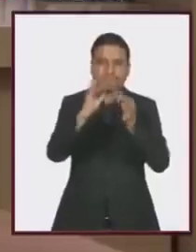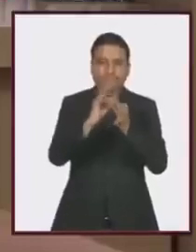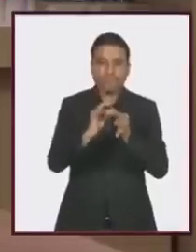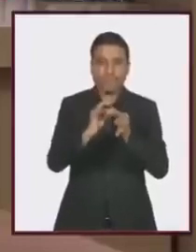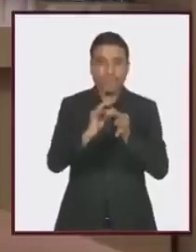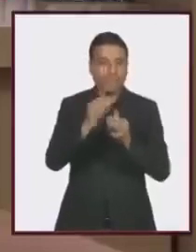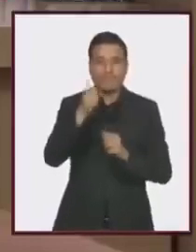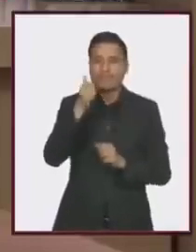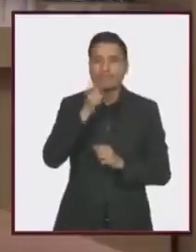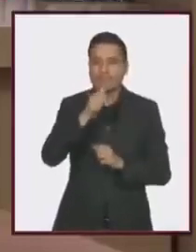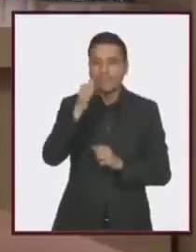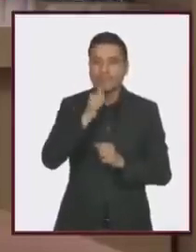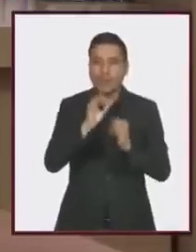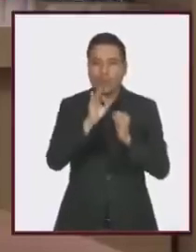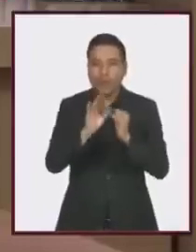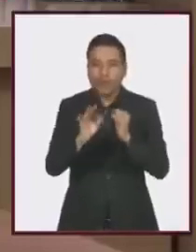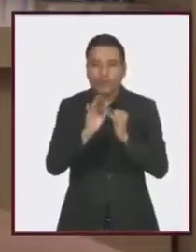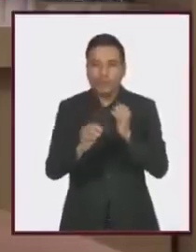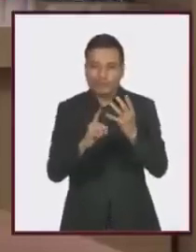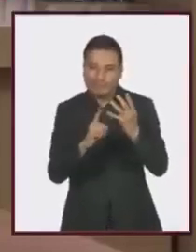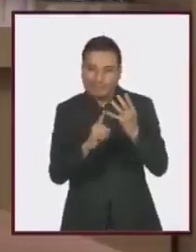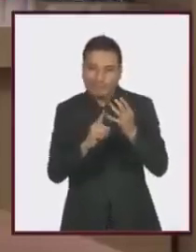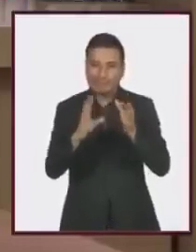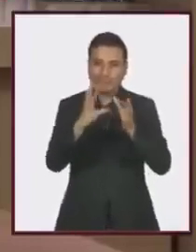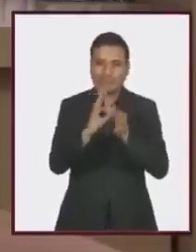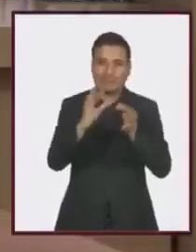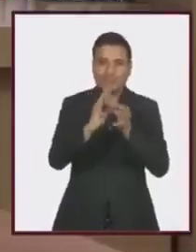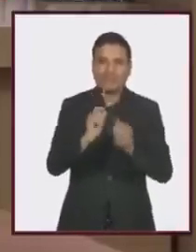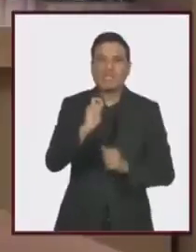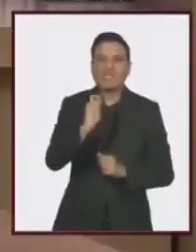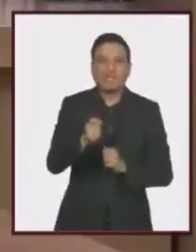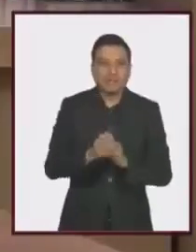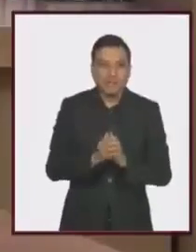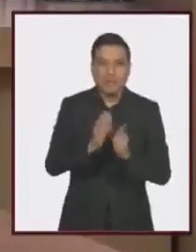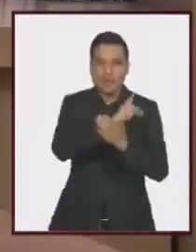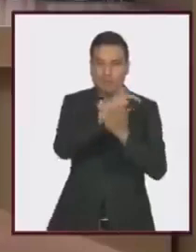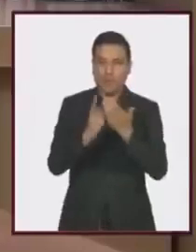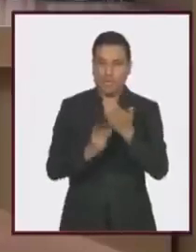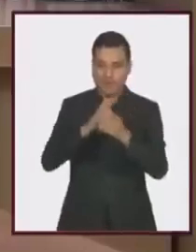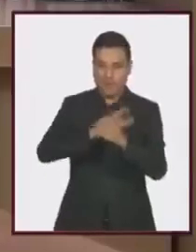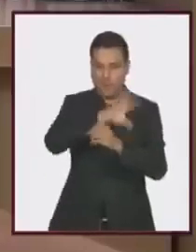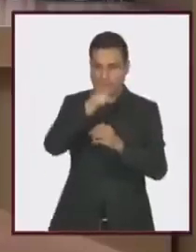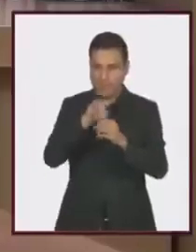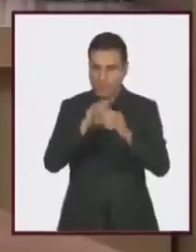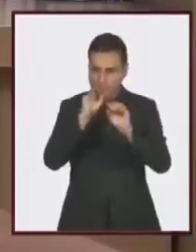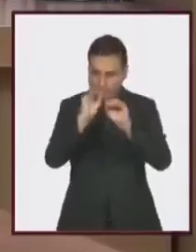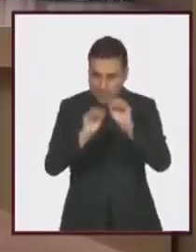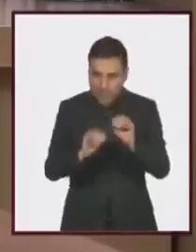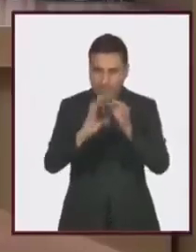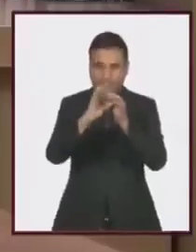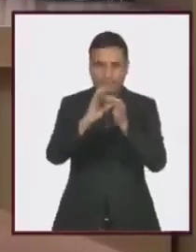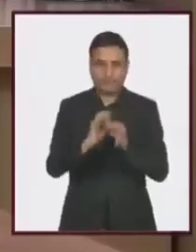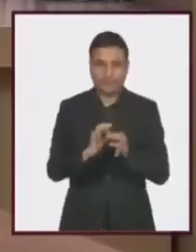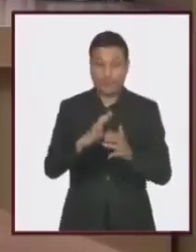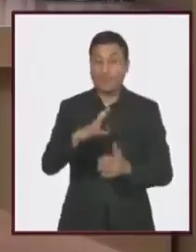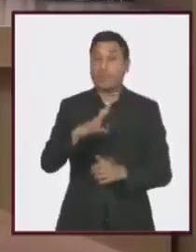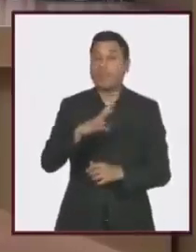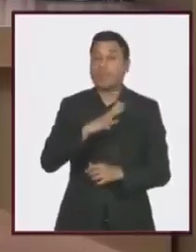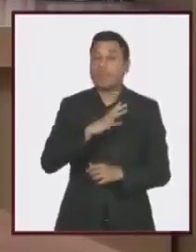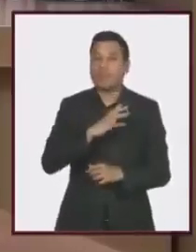rasgo que yo señalaba, que tiene que ver con la integración curricular. Sin embargo, hay un elemento que yo